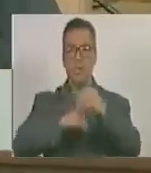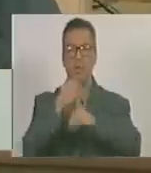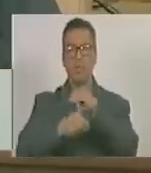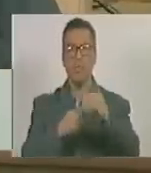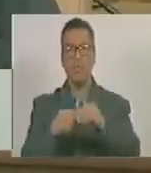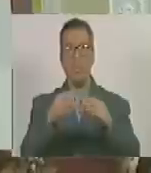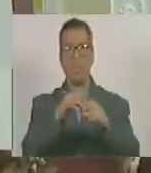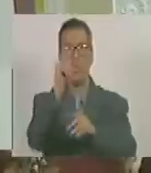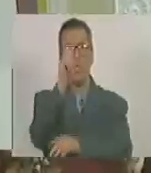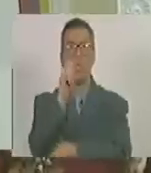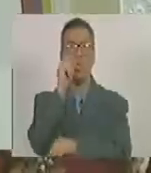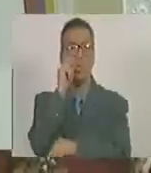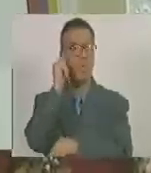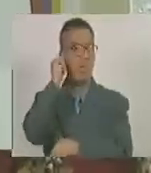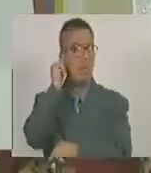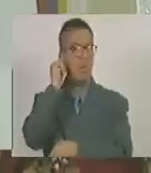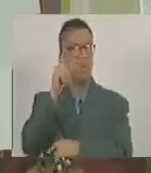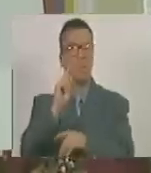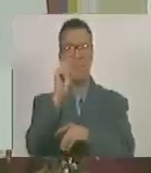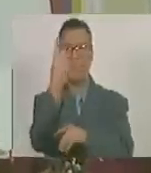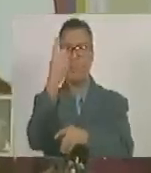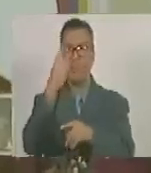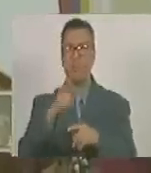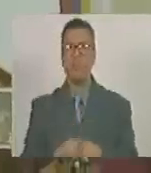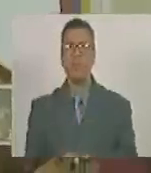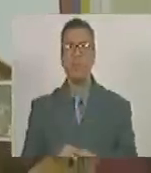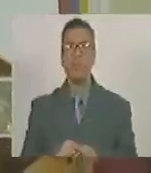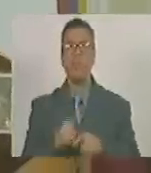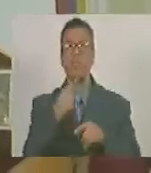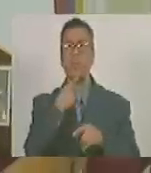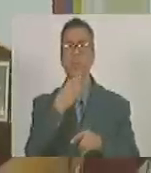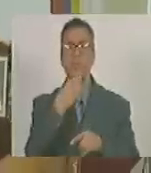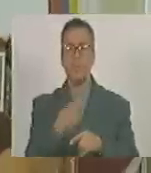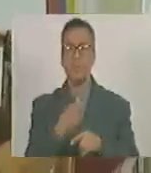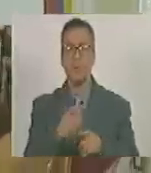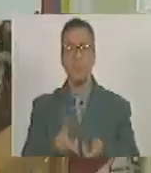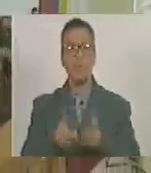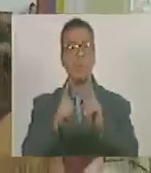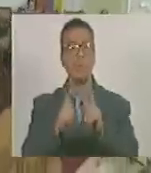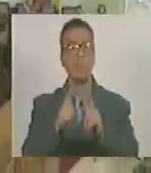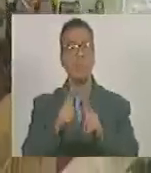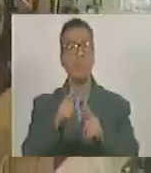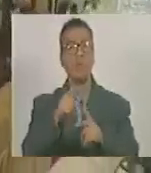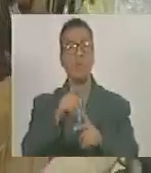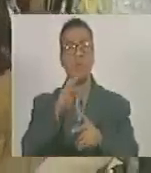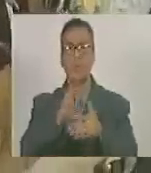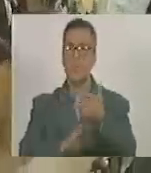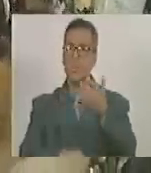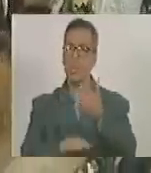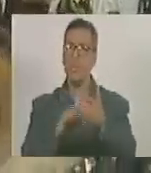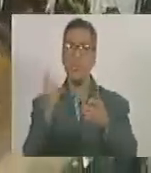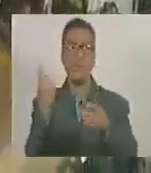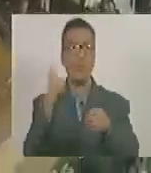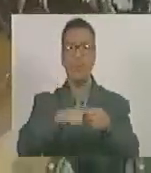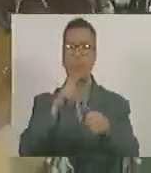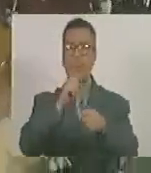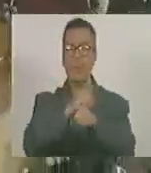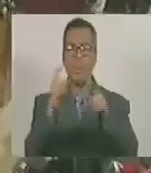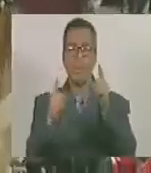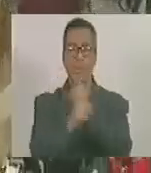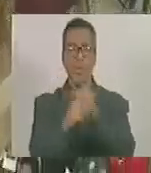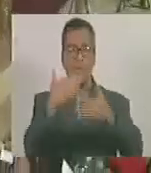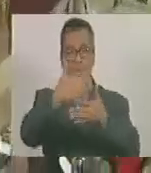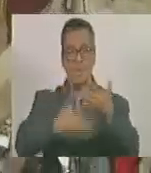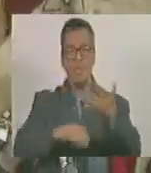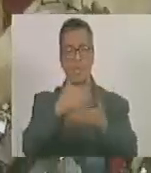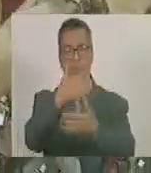las ciudadanas diputadas y los ciudadanos diputados principales solicitando permiso para ausentarse e incorporar a sus suplentes indicados en